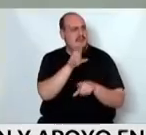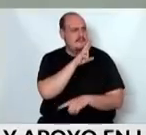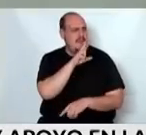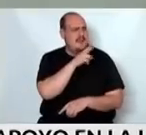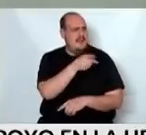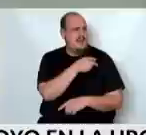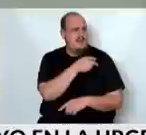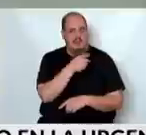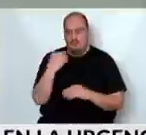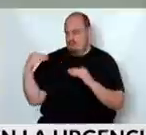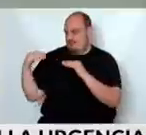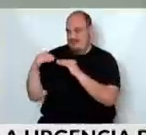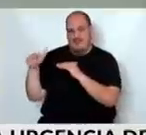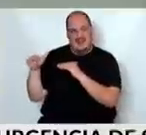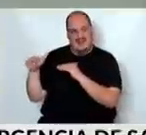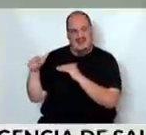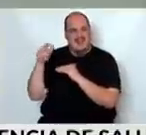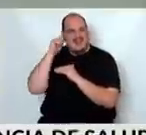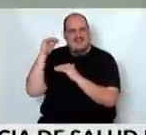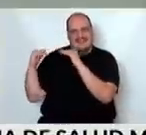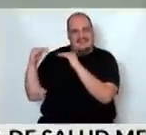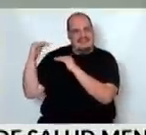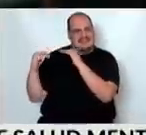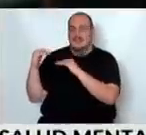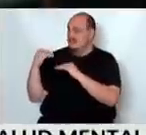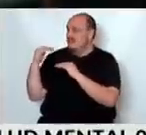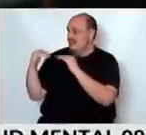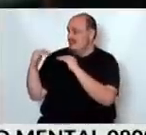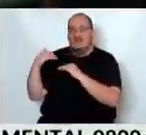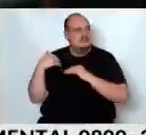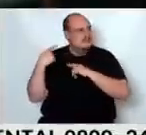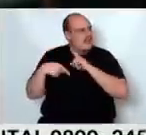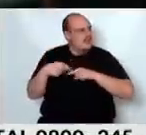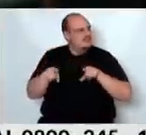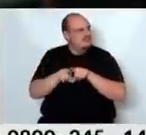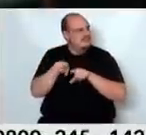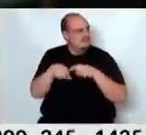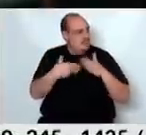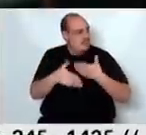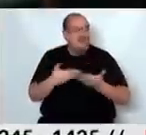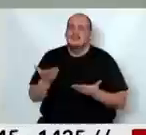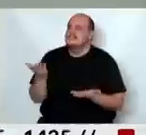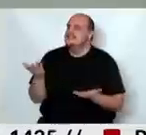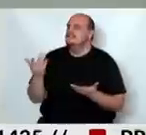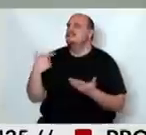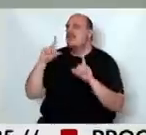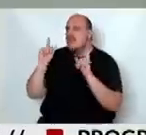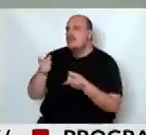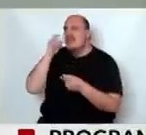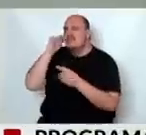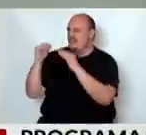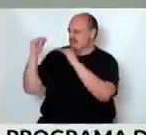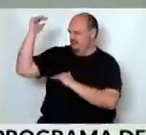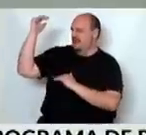con un par, con alguien más cercano a tu edad, a tu generación, con quien ya jugabas? Con hijos. No, había mucha diferencia y ya con